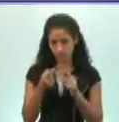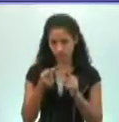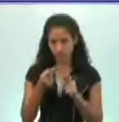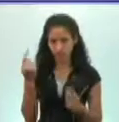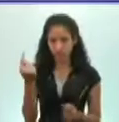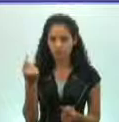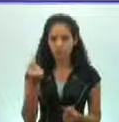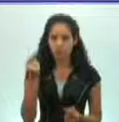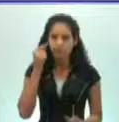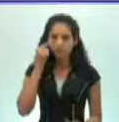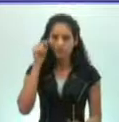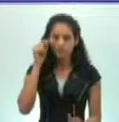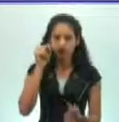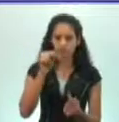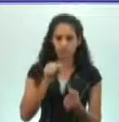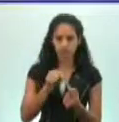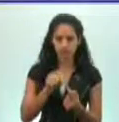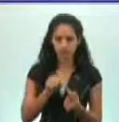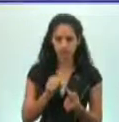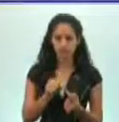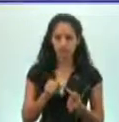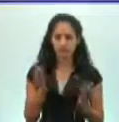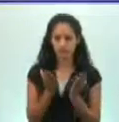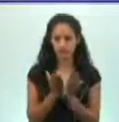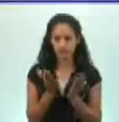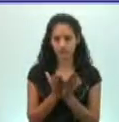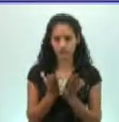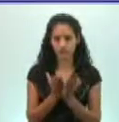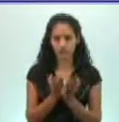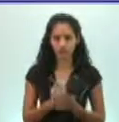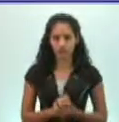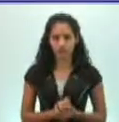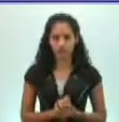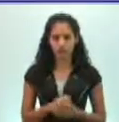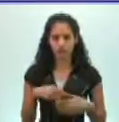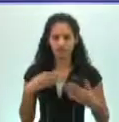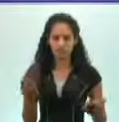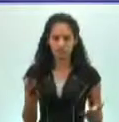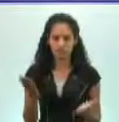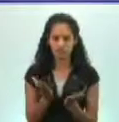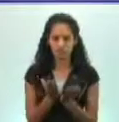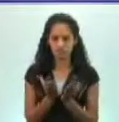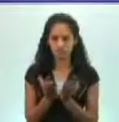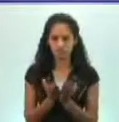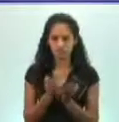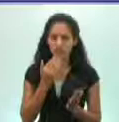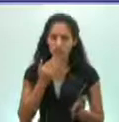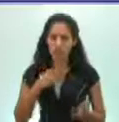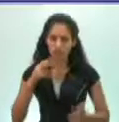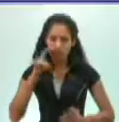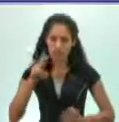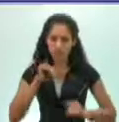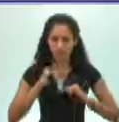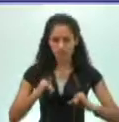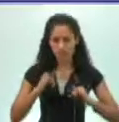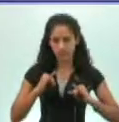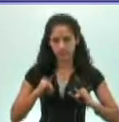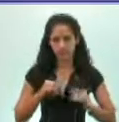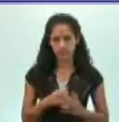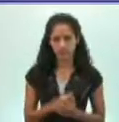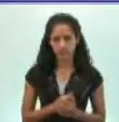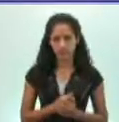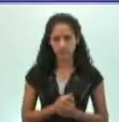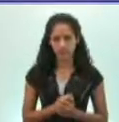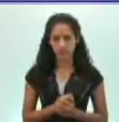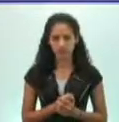determinamos es el objeto de estudio. ¿Qué vamos a estudiar? ¿Cómo buscar la información? ¿En